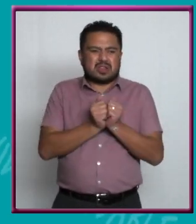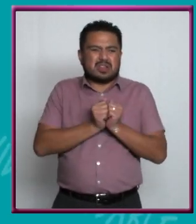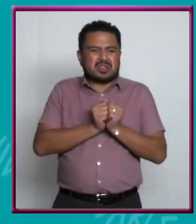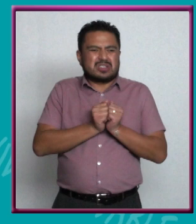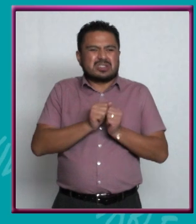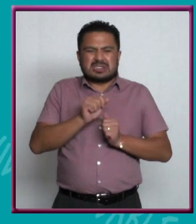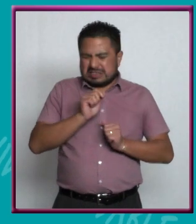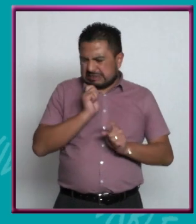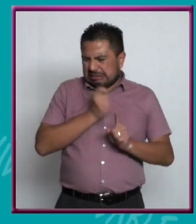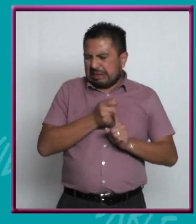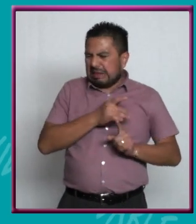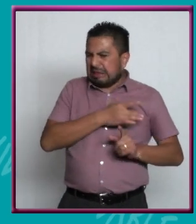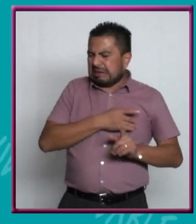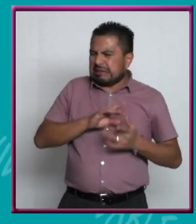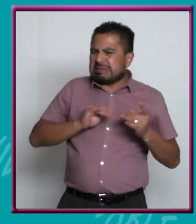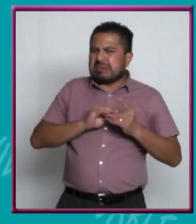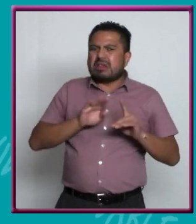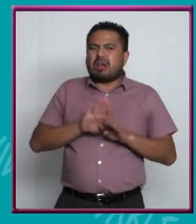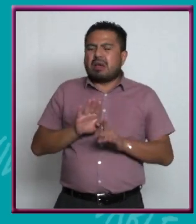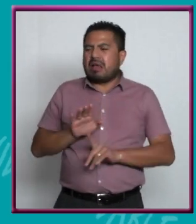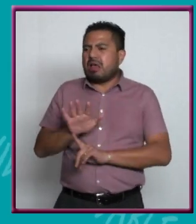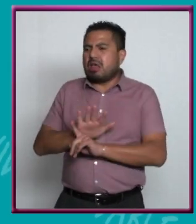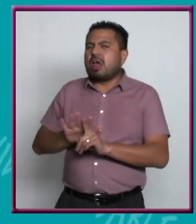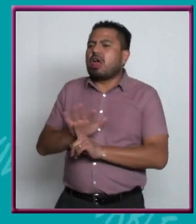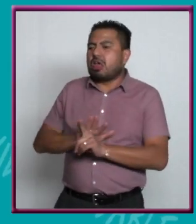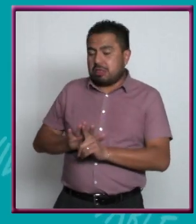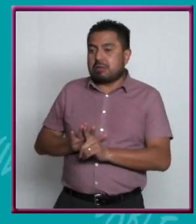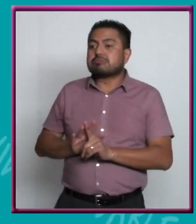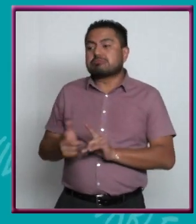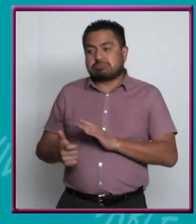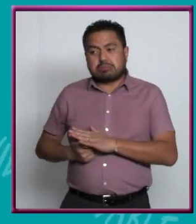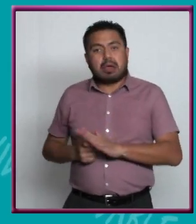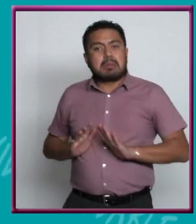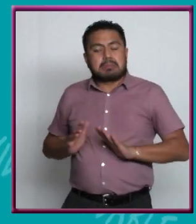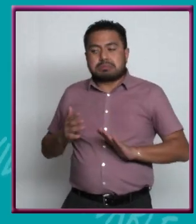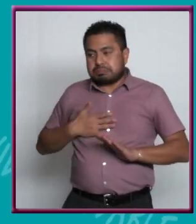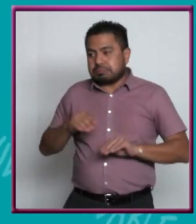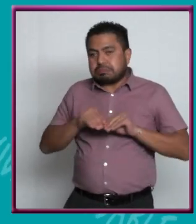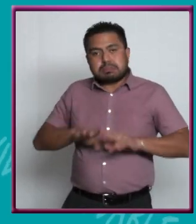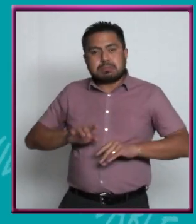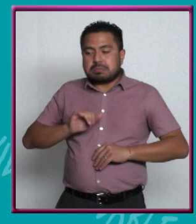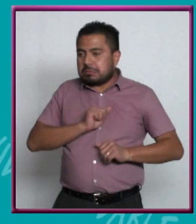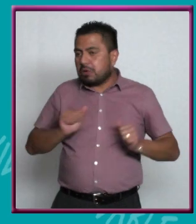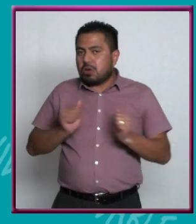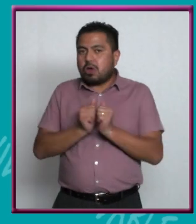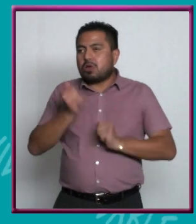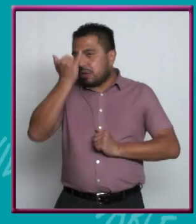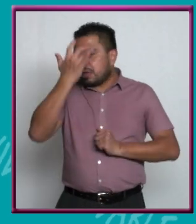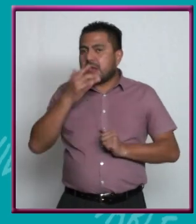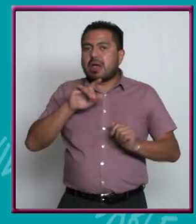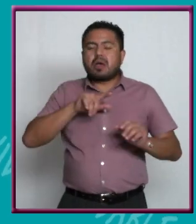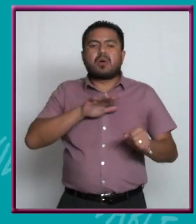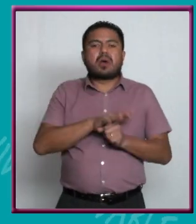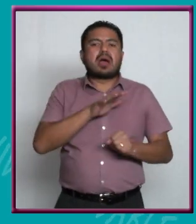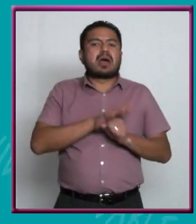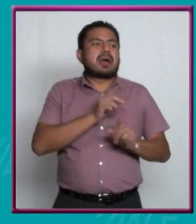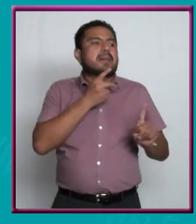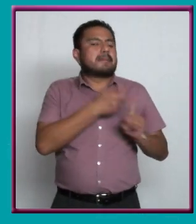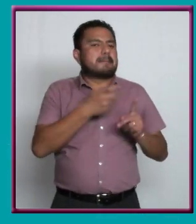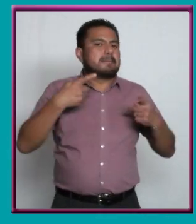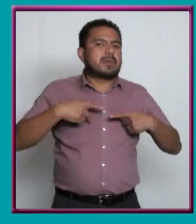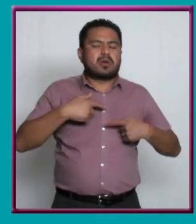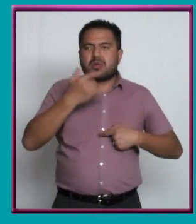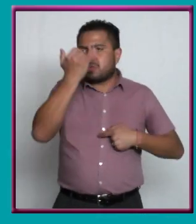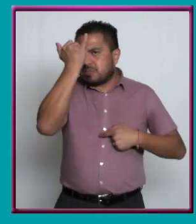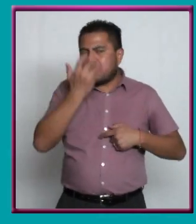desprende la sextorsión, que consiste en chantajear o extorsionar bajo amenaza de publicar o enviar imágenes en las que el